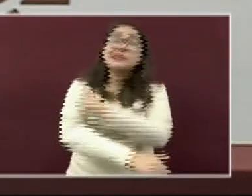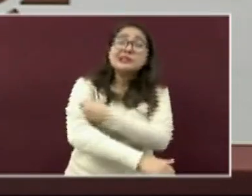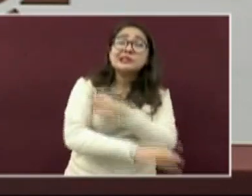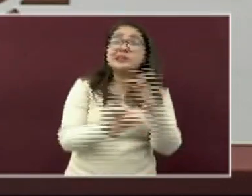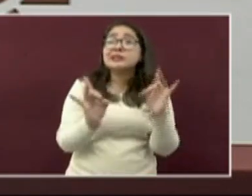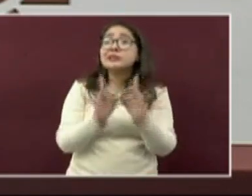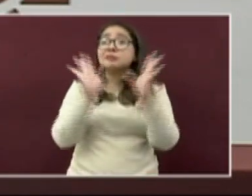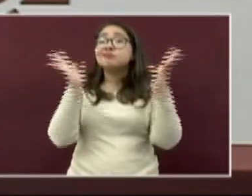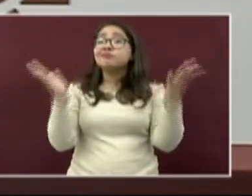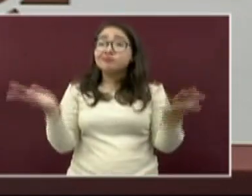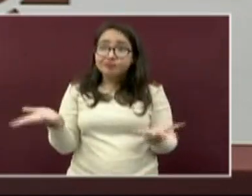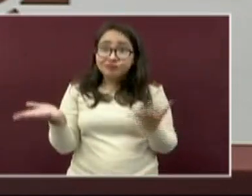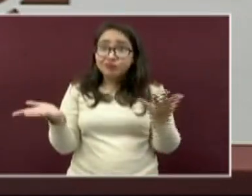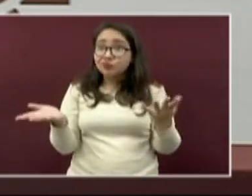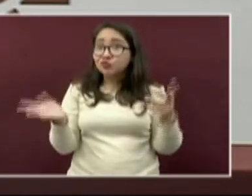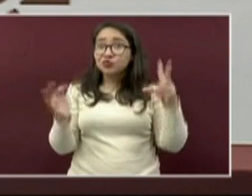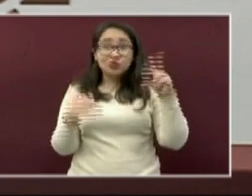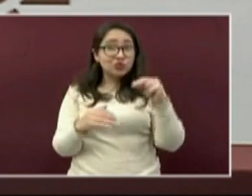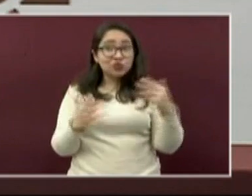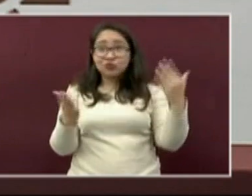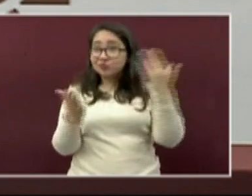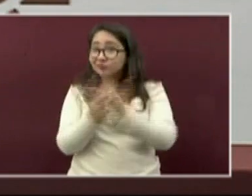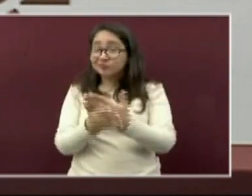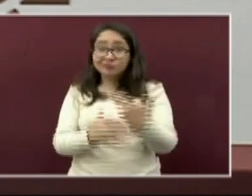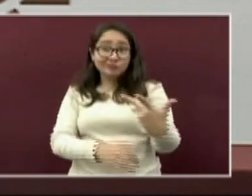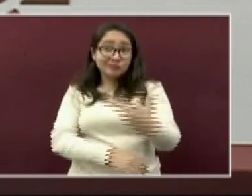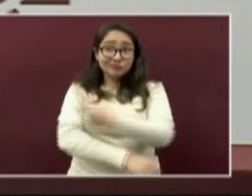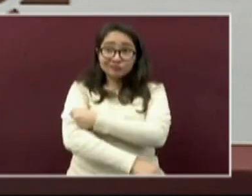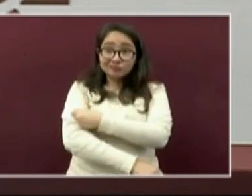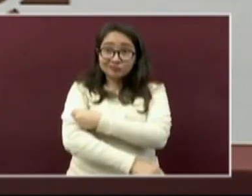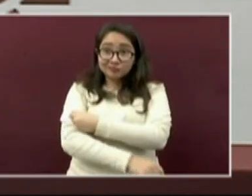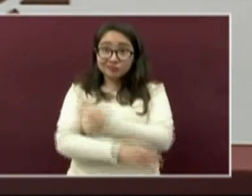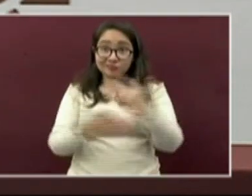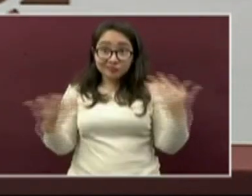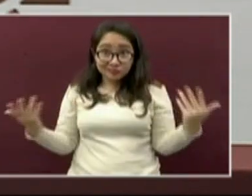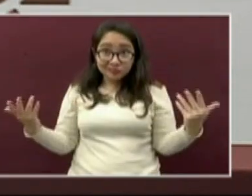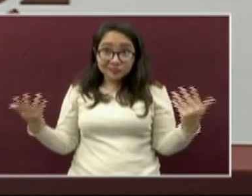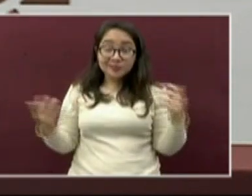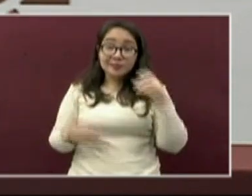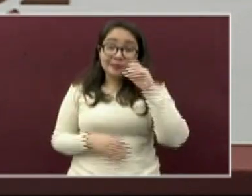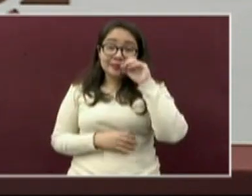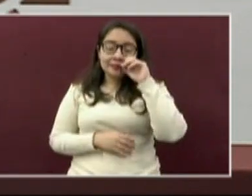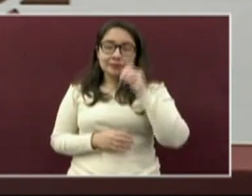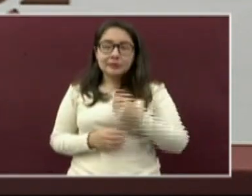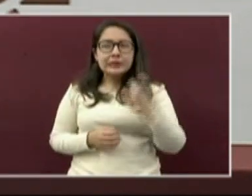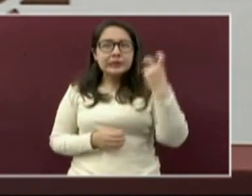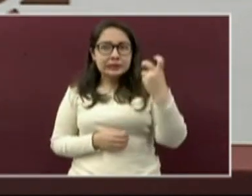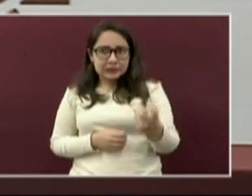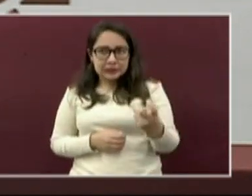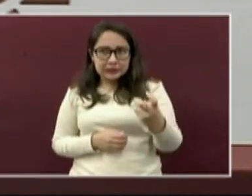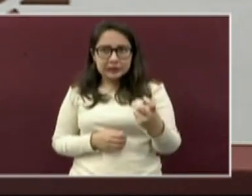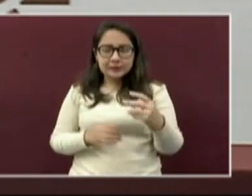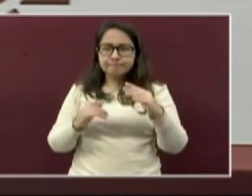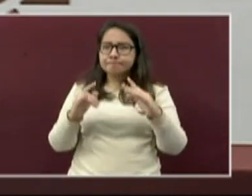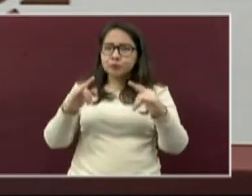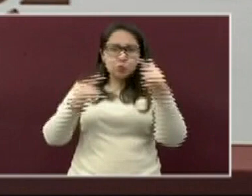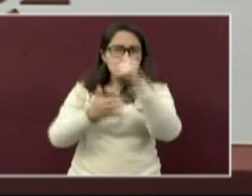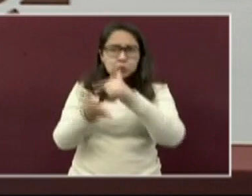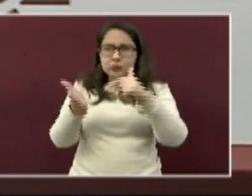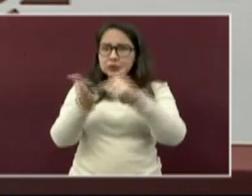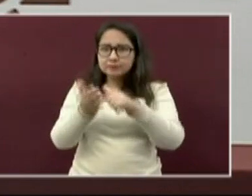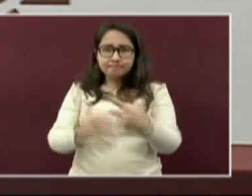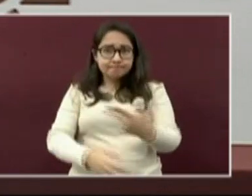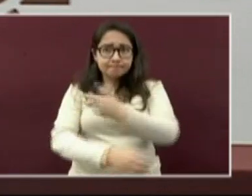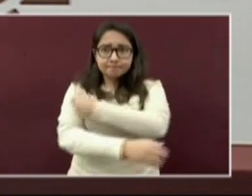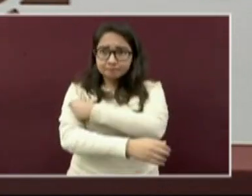por alguna razón no acudieron a vacunarse cuando les tocaba esas mesas de vacunación también